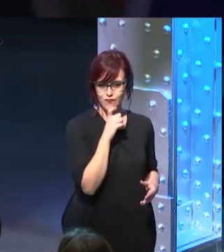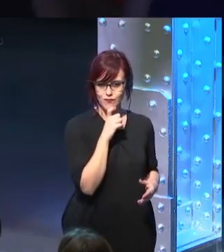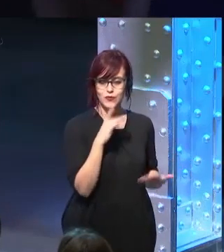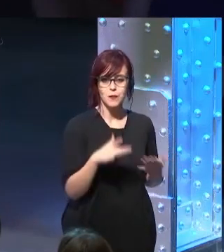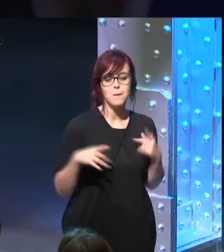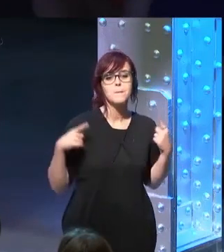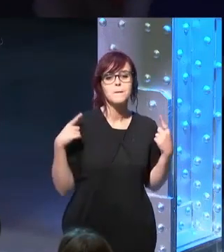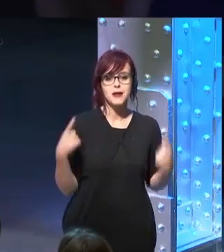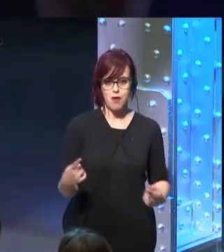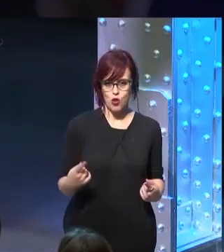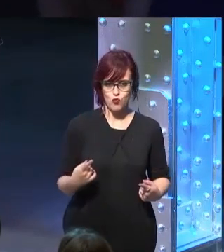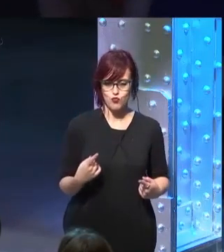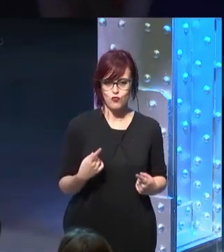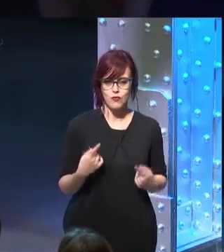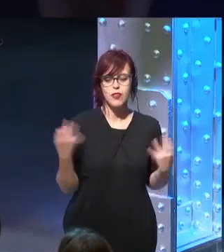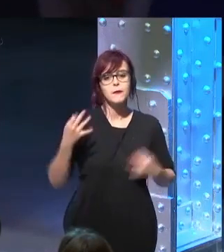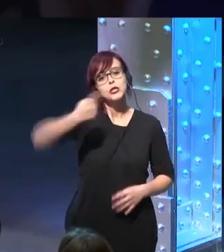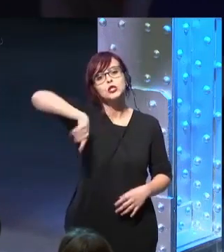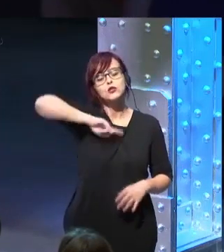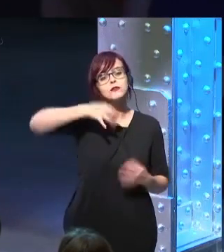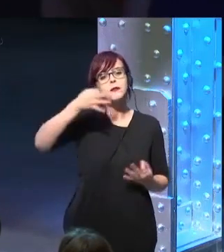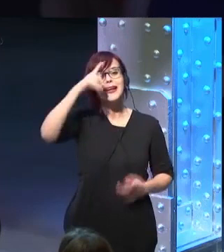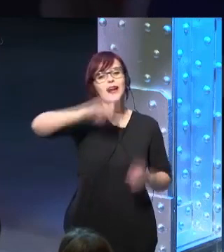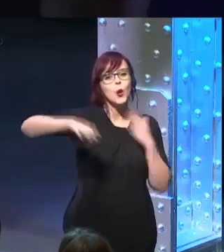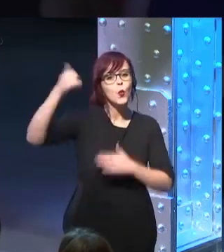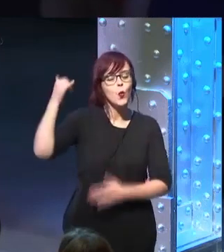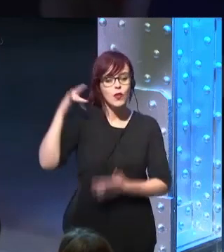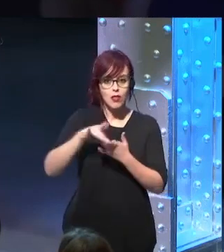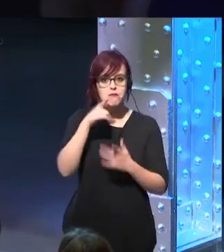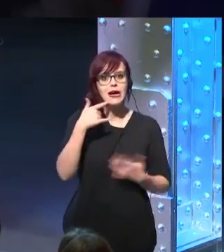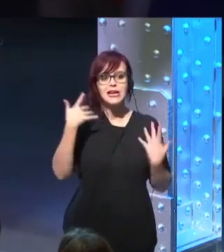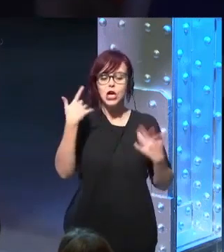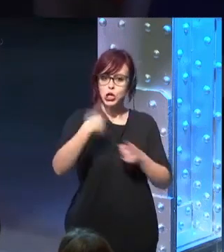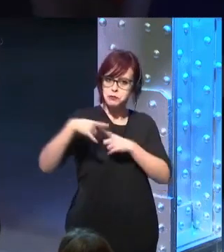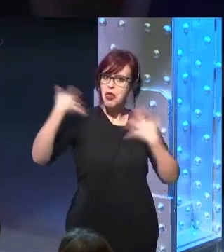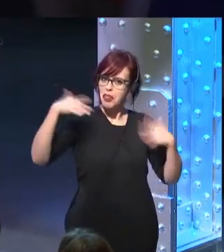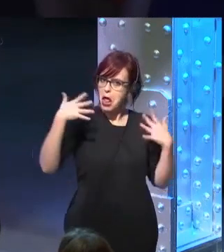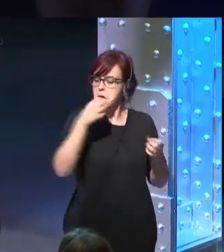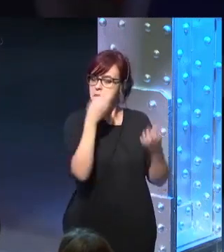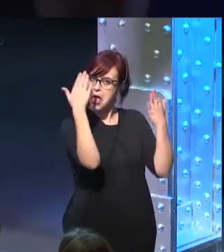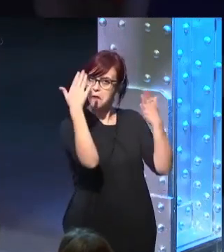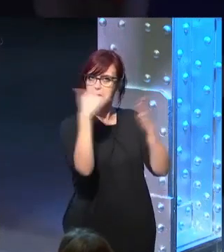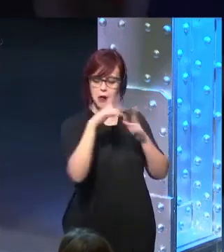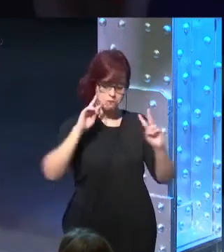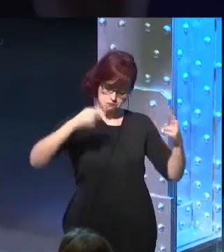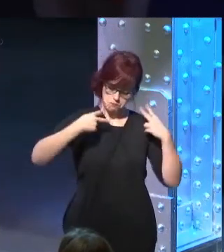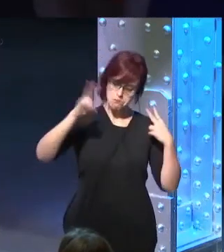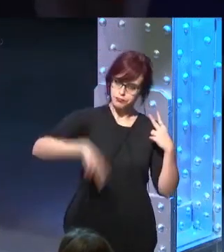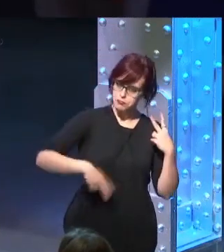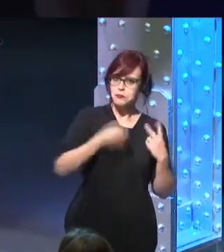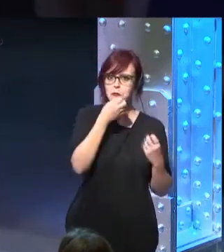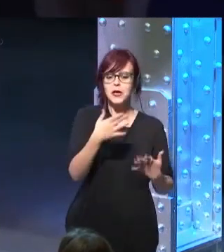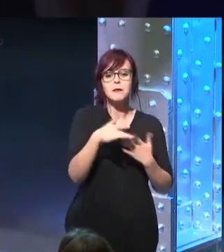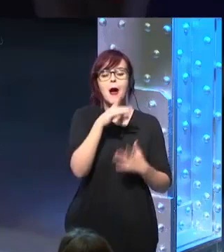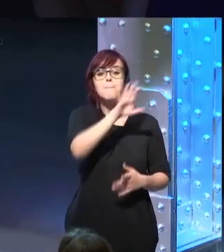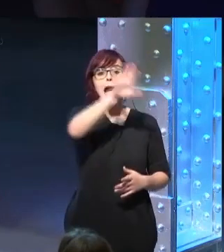En primer lugar, yo creo que tenemos que recordar que hay cosas que celebrar y hay cosas que nos tenemos que atribuir cierto